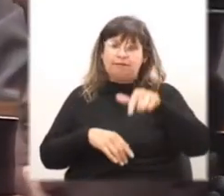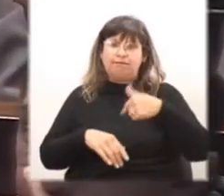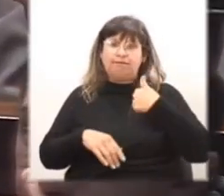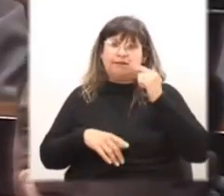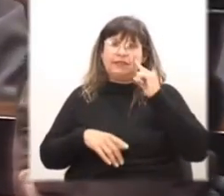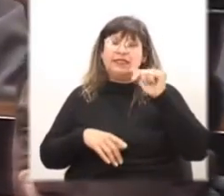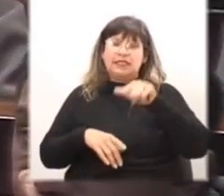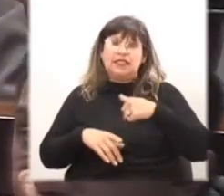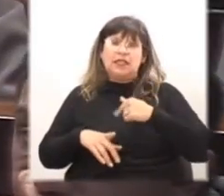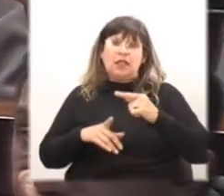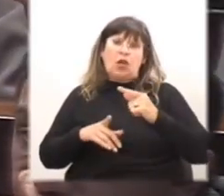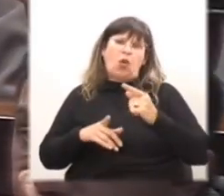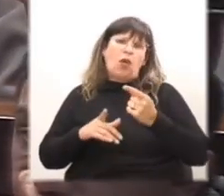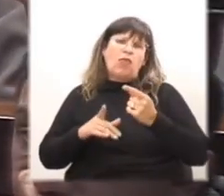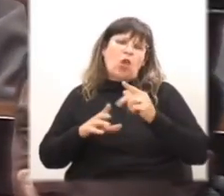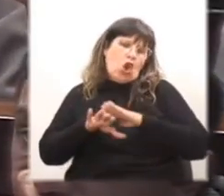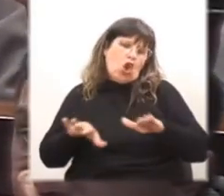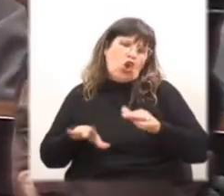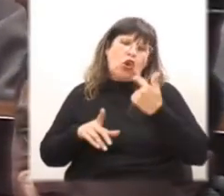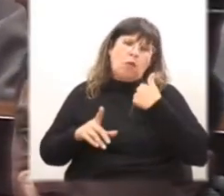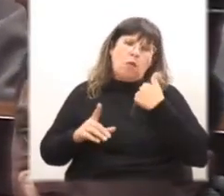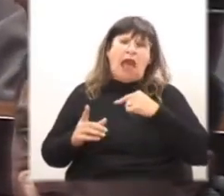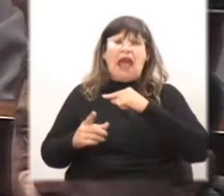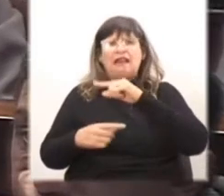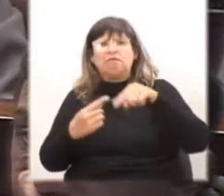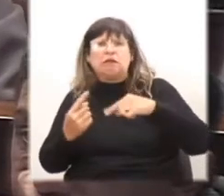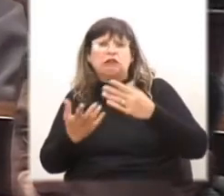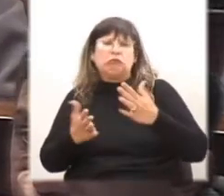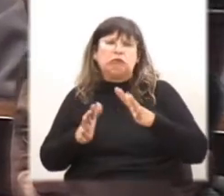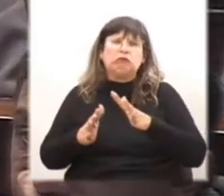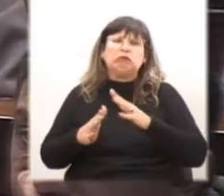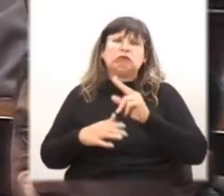la partida anual rondaba los 200 millones?